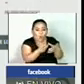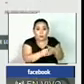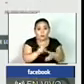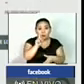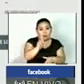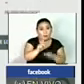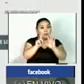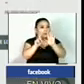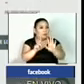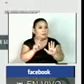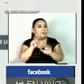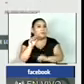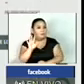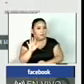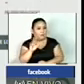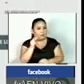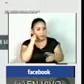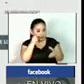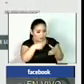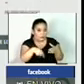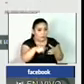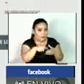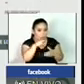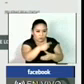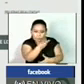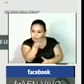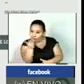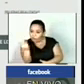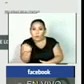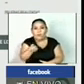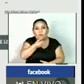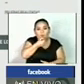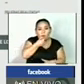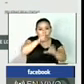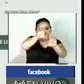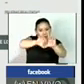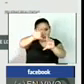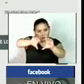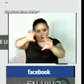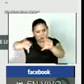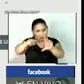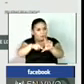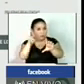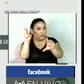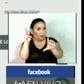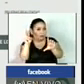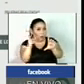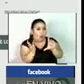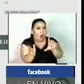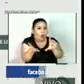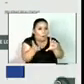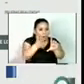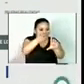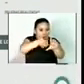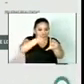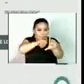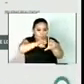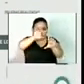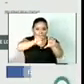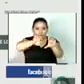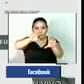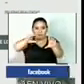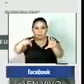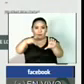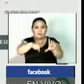165. Ahí tenemos como los datos más importantes de la estadística que lleva el gobierno respecto a cómo avanza el COVID-19